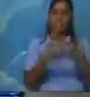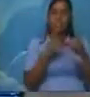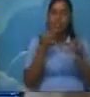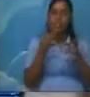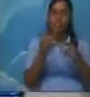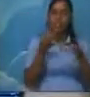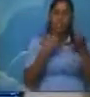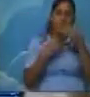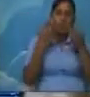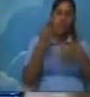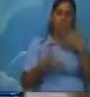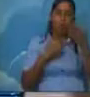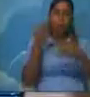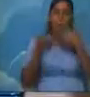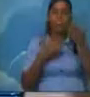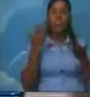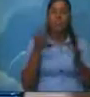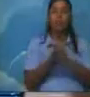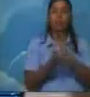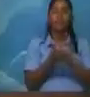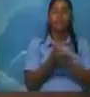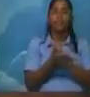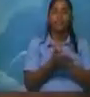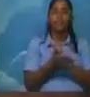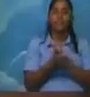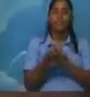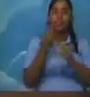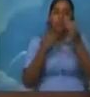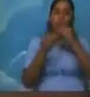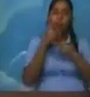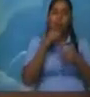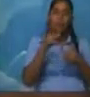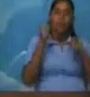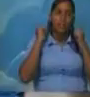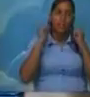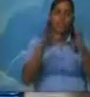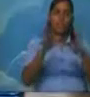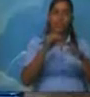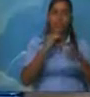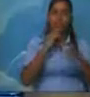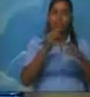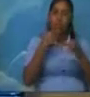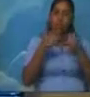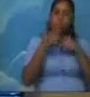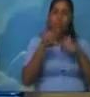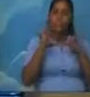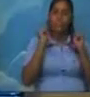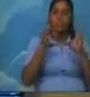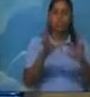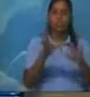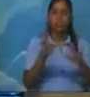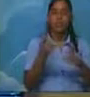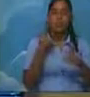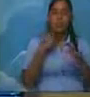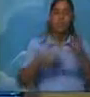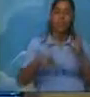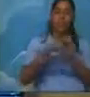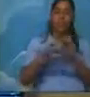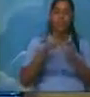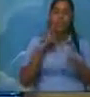sancocho con la gallina come maldición es una maldición diga conmigo